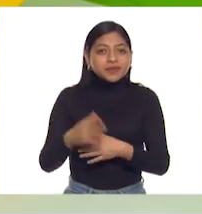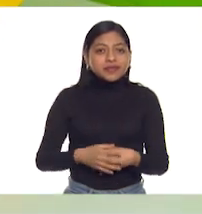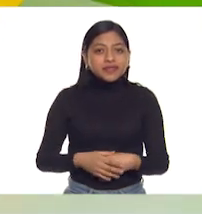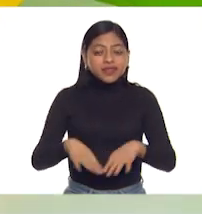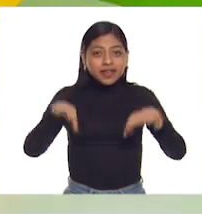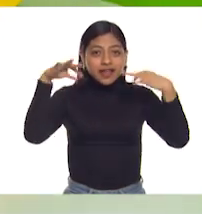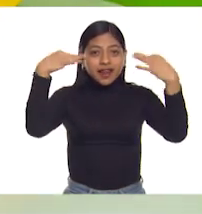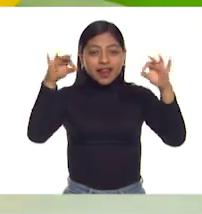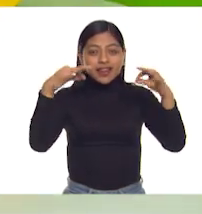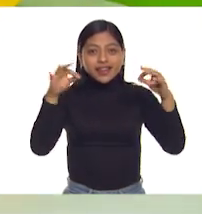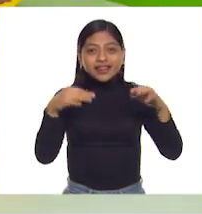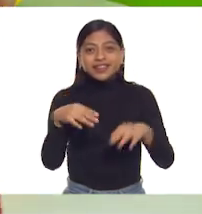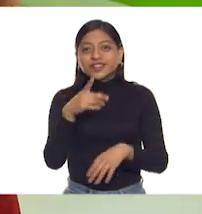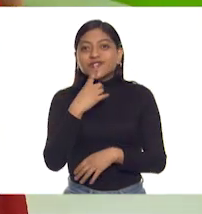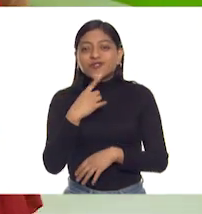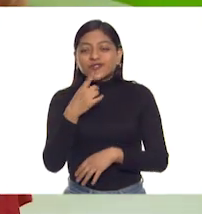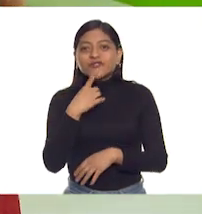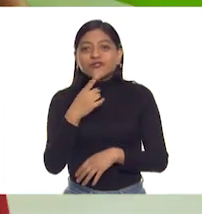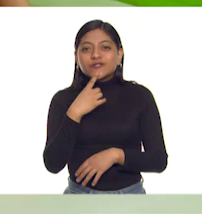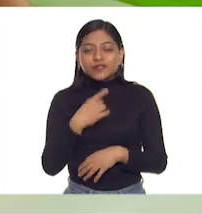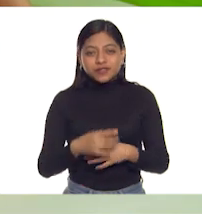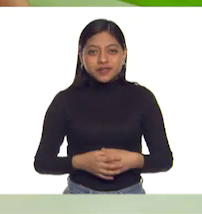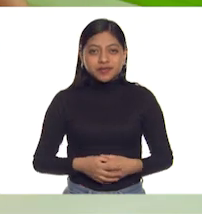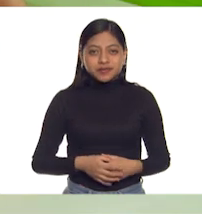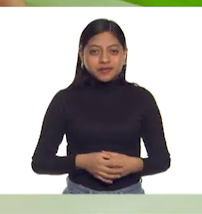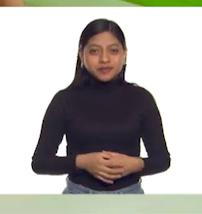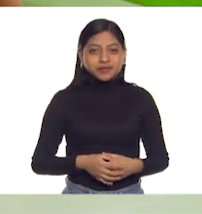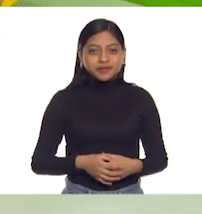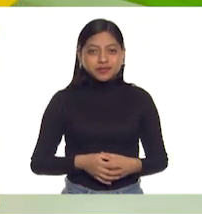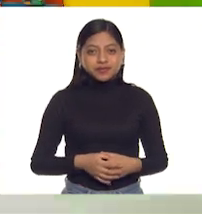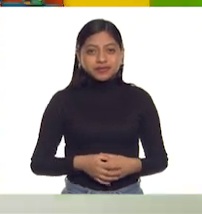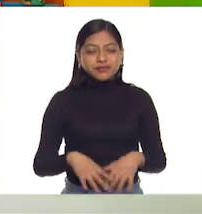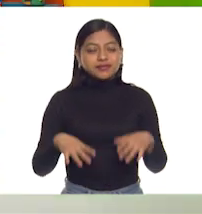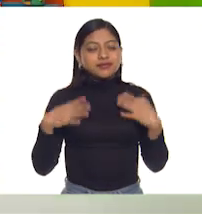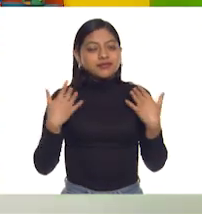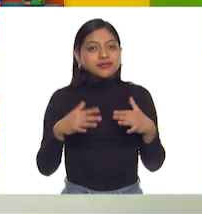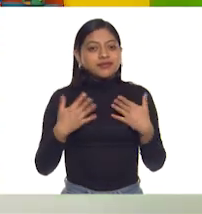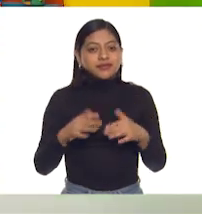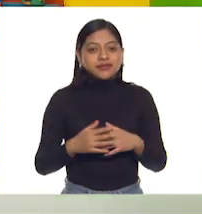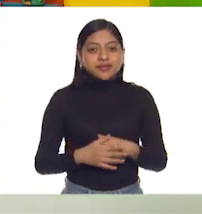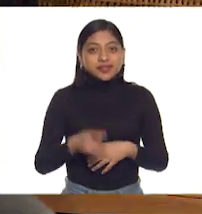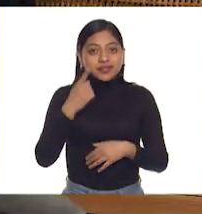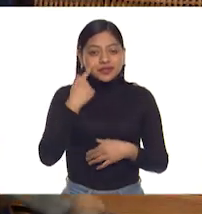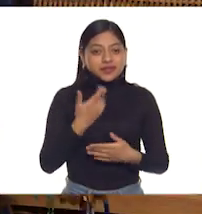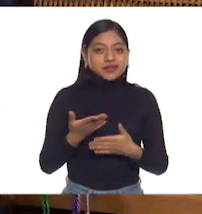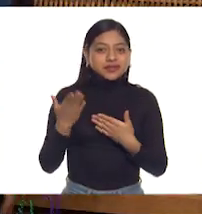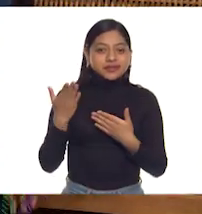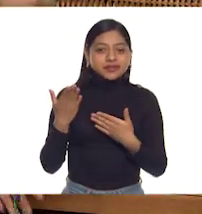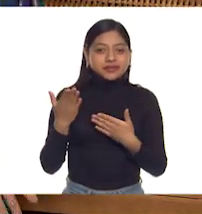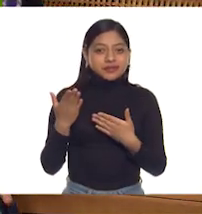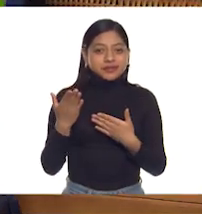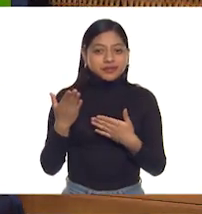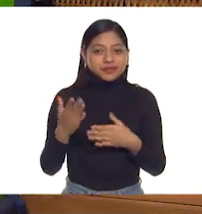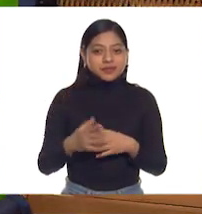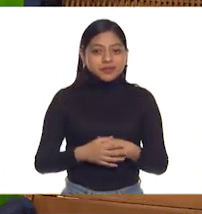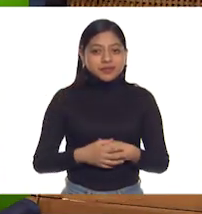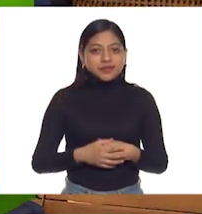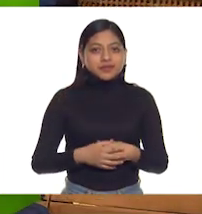tela roja! ¡Guau! Y mira, están